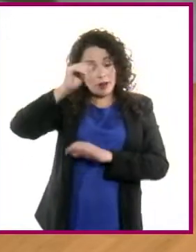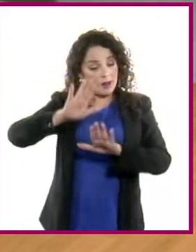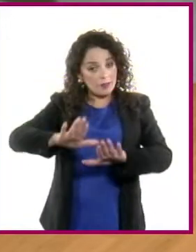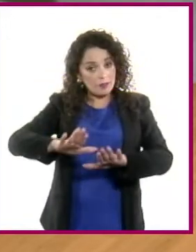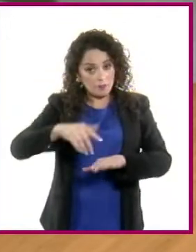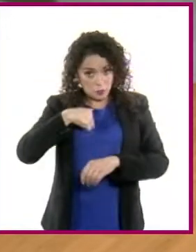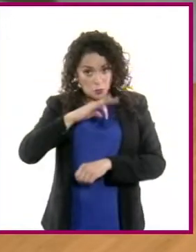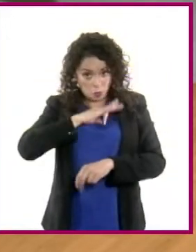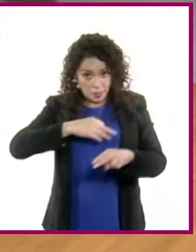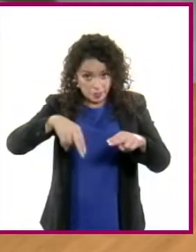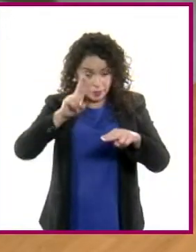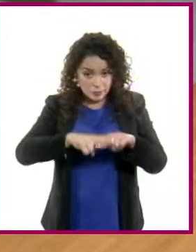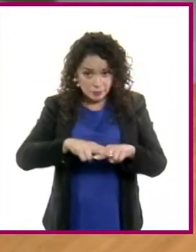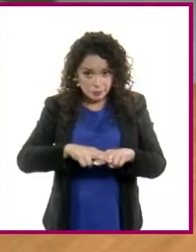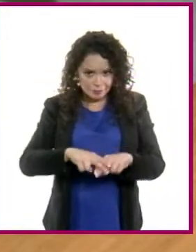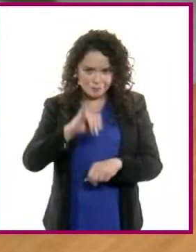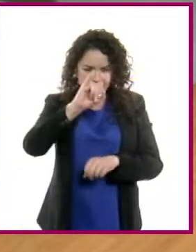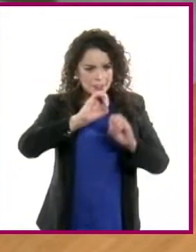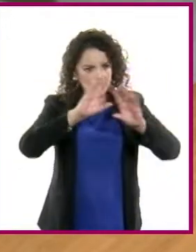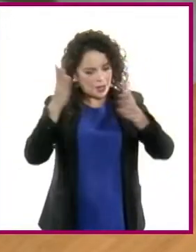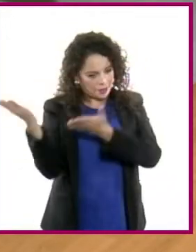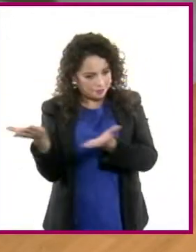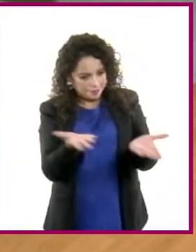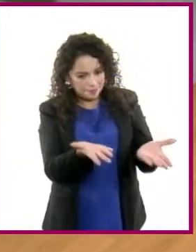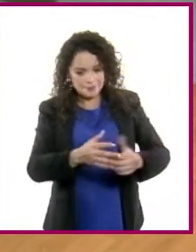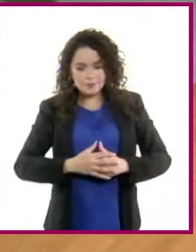¿Puedo sentarme? Claro. Por favor.